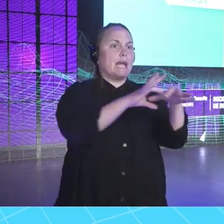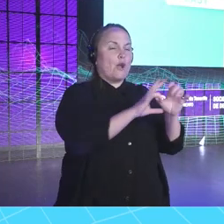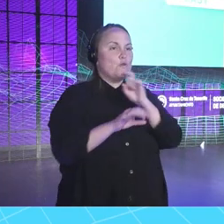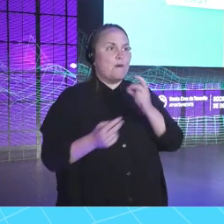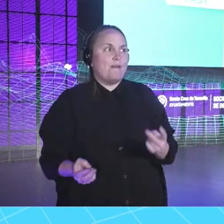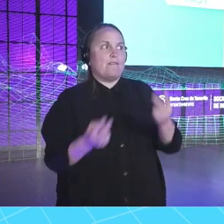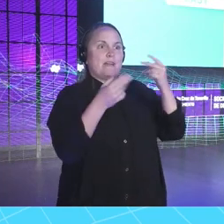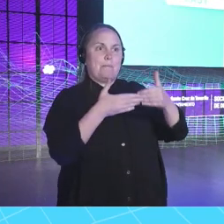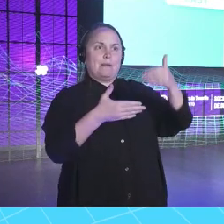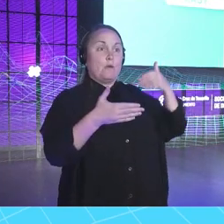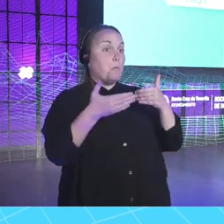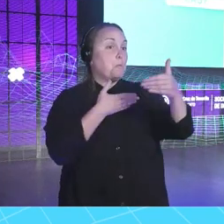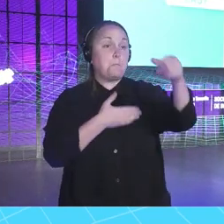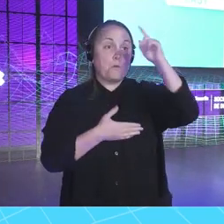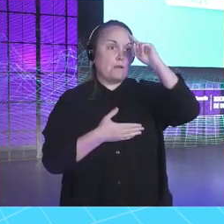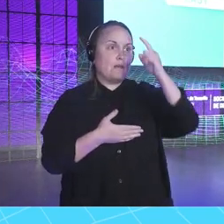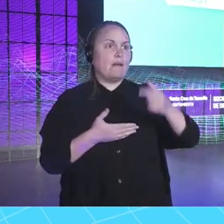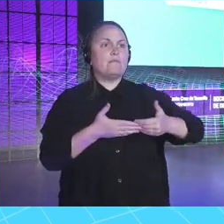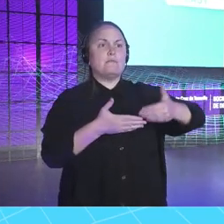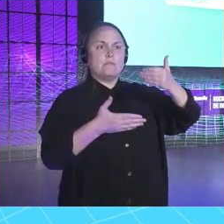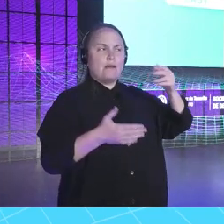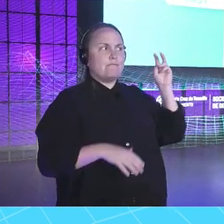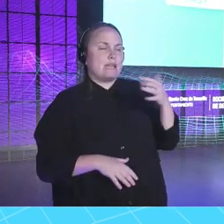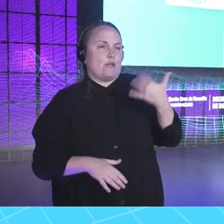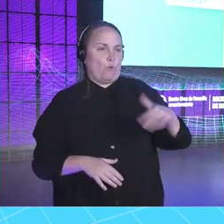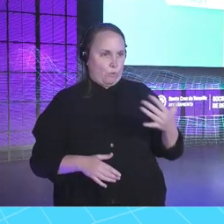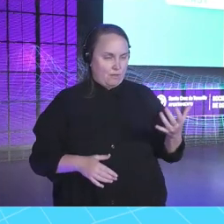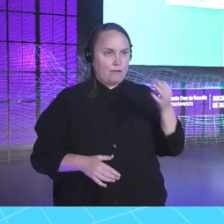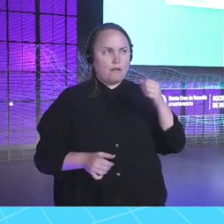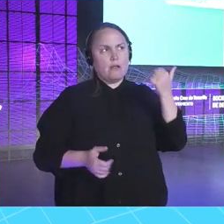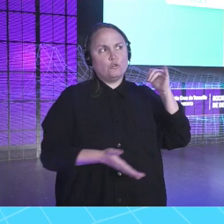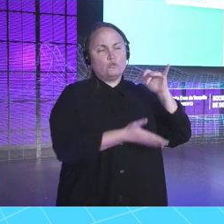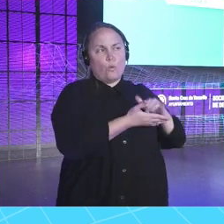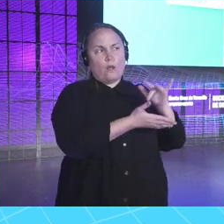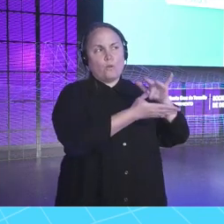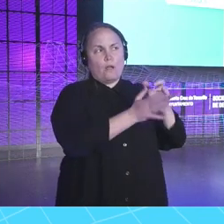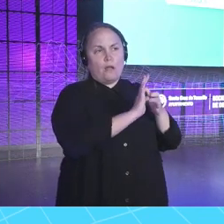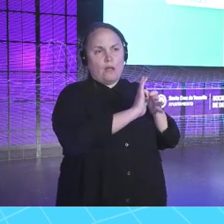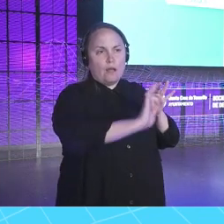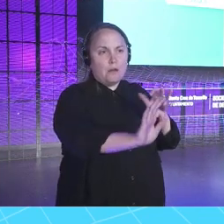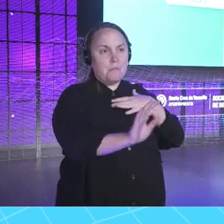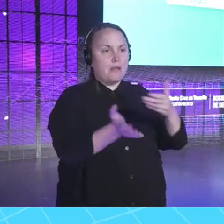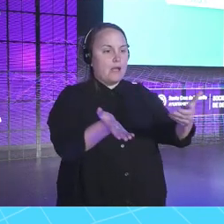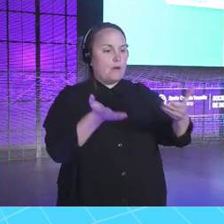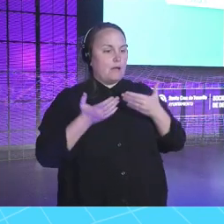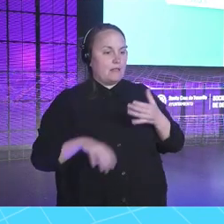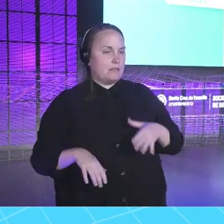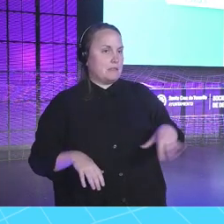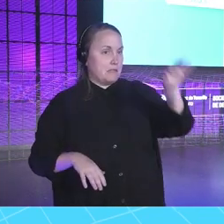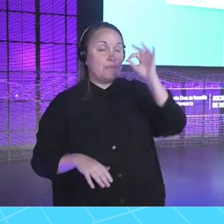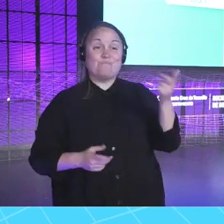podemos saber lo que vendrá Pero podemos saber de dónde venimos y esto nos debería poder ayudar a decidir qué hacemos pero hay un problema